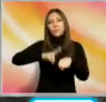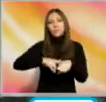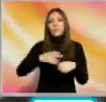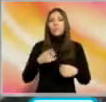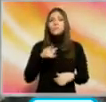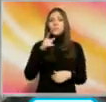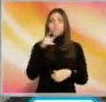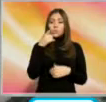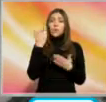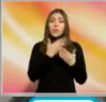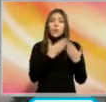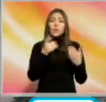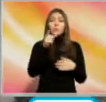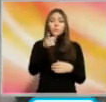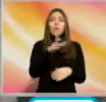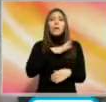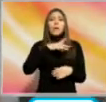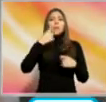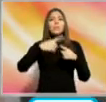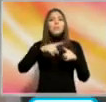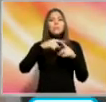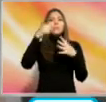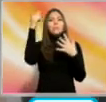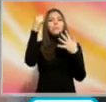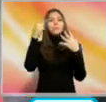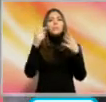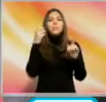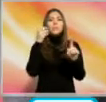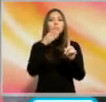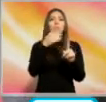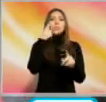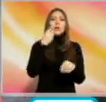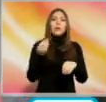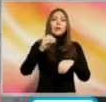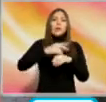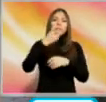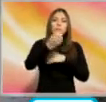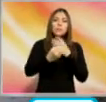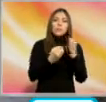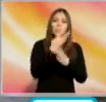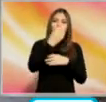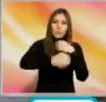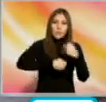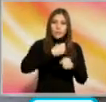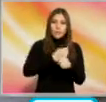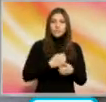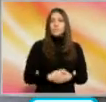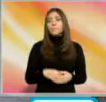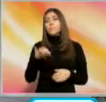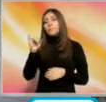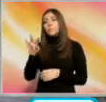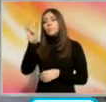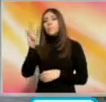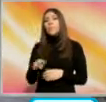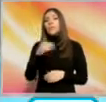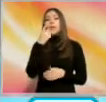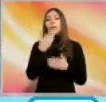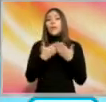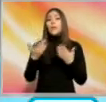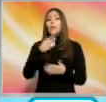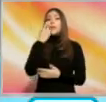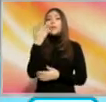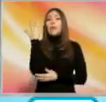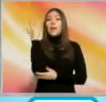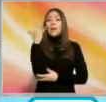unos propósitos que podemos aplicar en este nuevo año. Exactamente. Coméntanos. Solo decir que en cuanto a los árboles, Sí. es de 8 de la mañana a 3 de